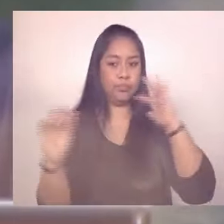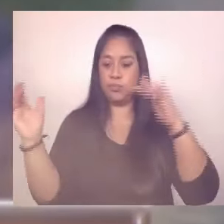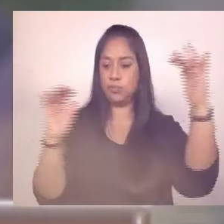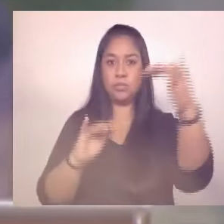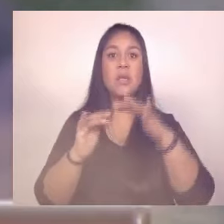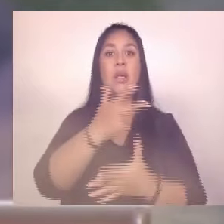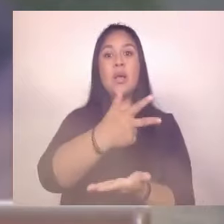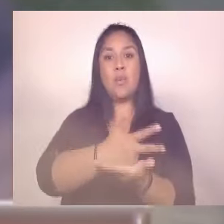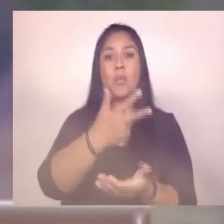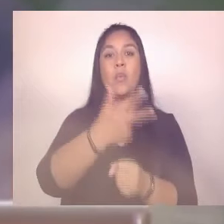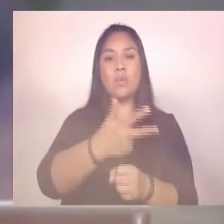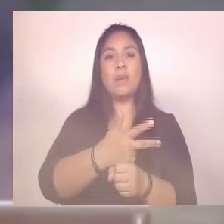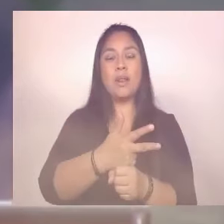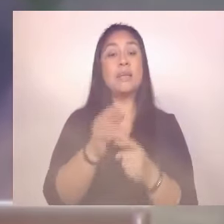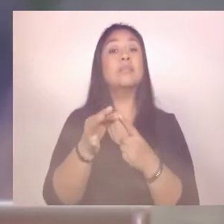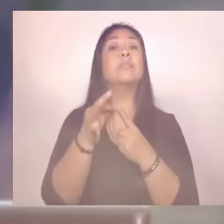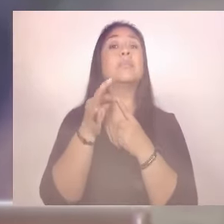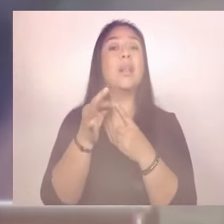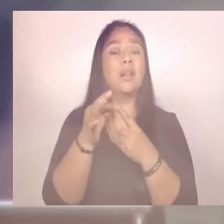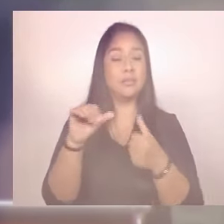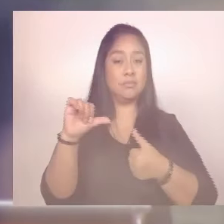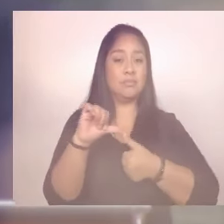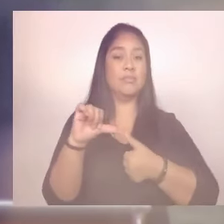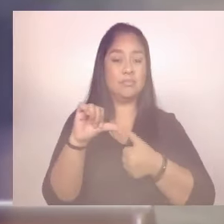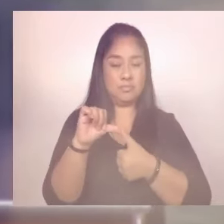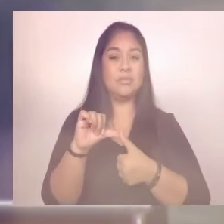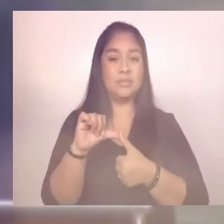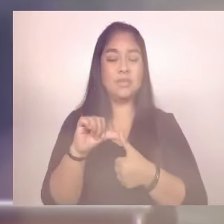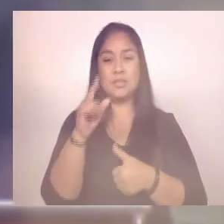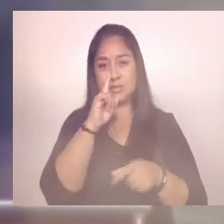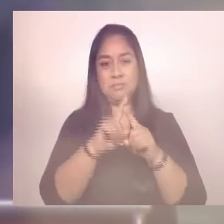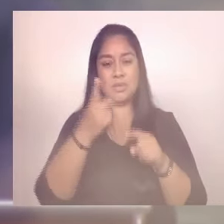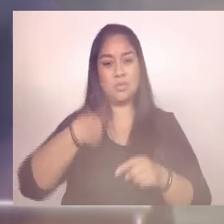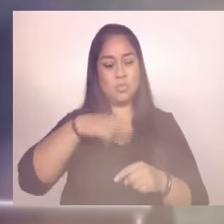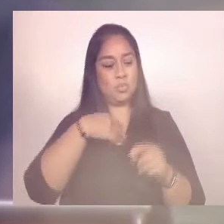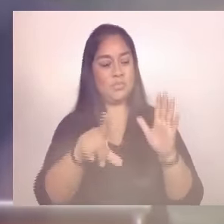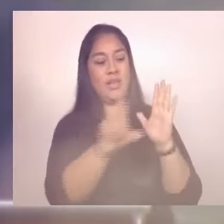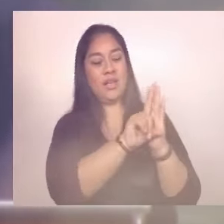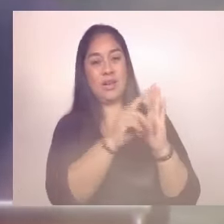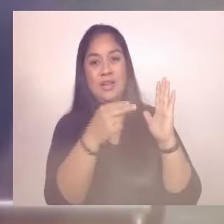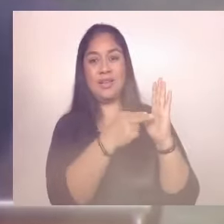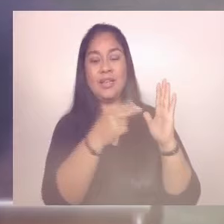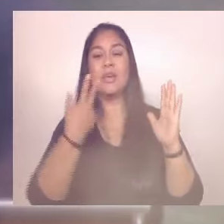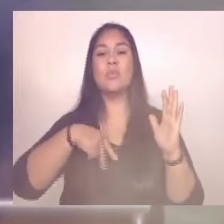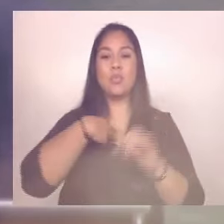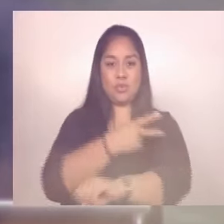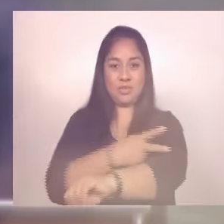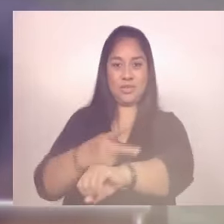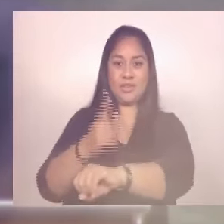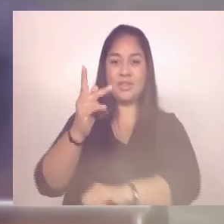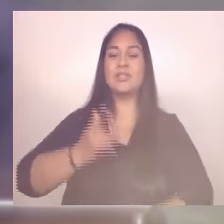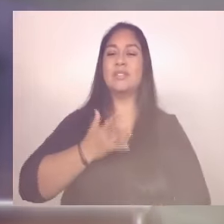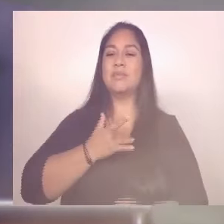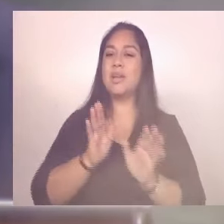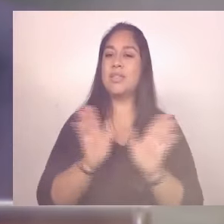territorio, especialmente para los centroamericanos que son, de acuerdo con nuestra Constitución, nuestra historia